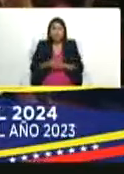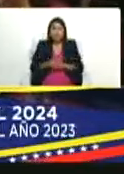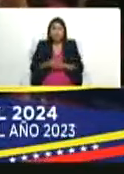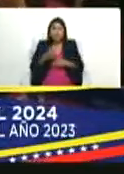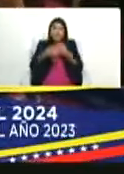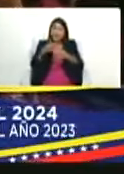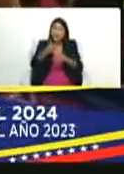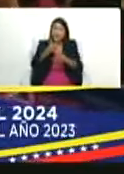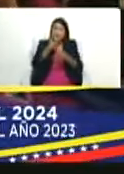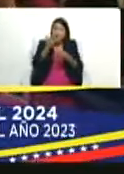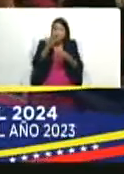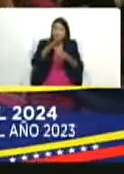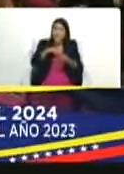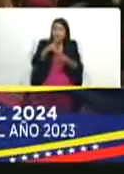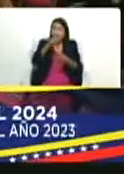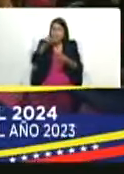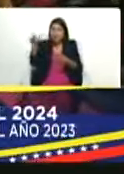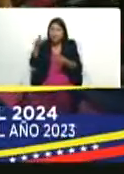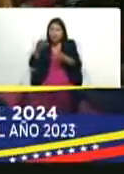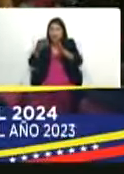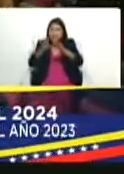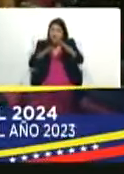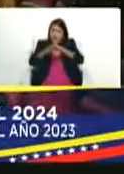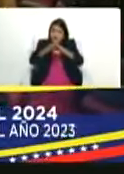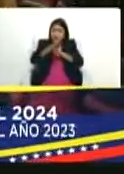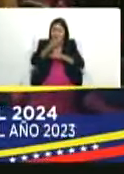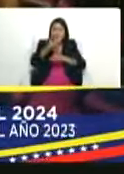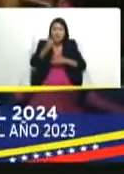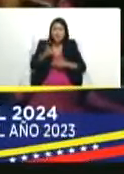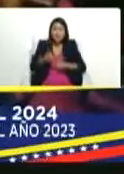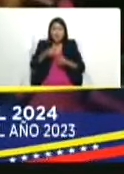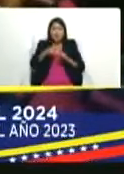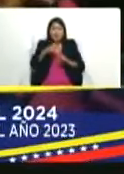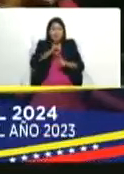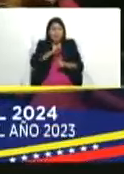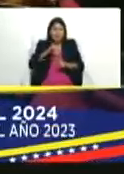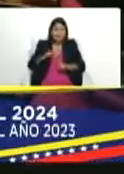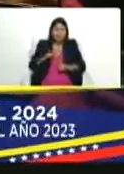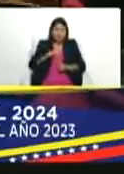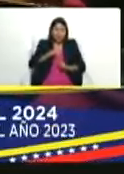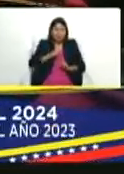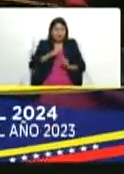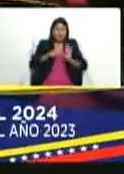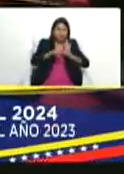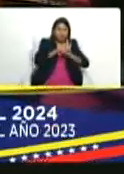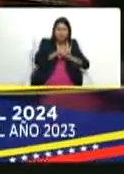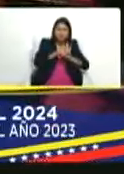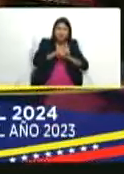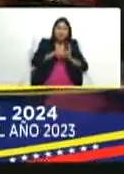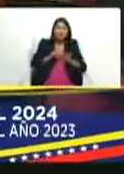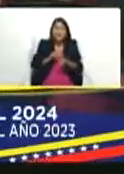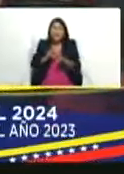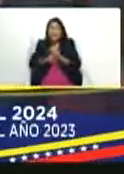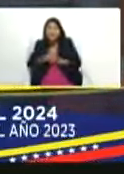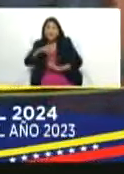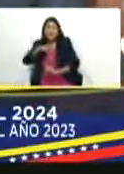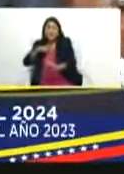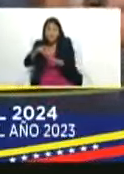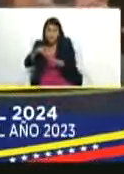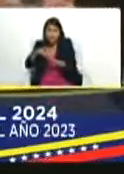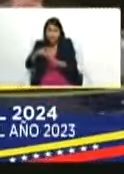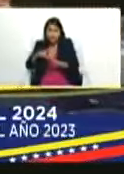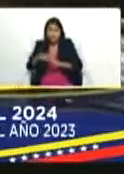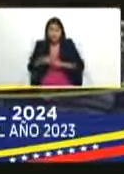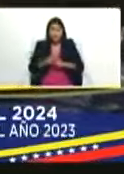vez más accesible para los ciudadanos, cambiar la actitud individual por encima de las posturas personales, así como también